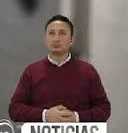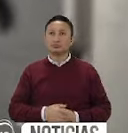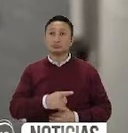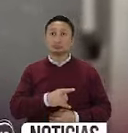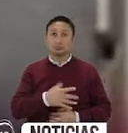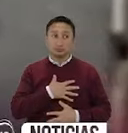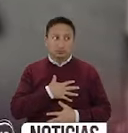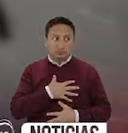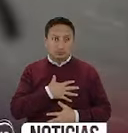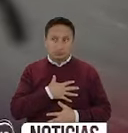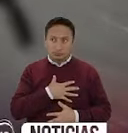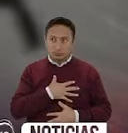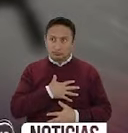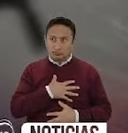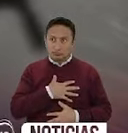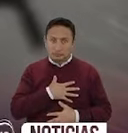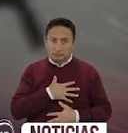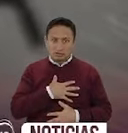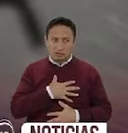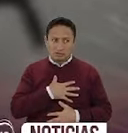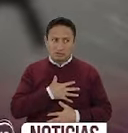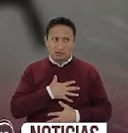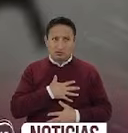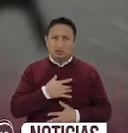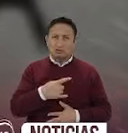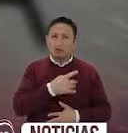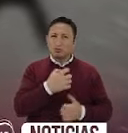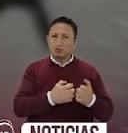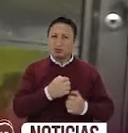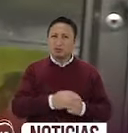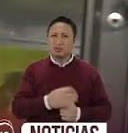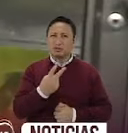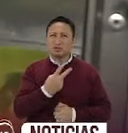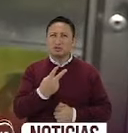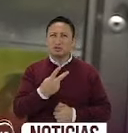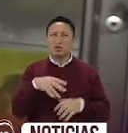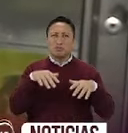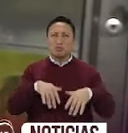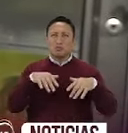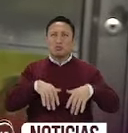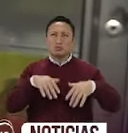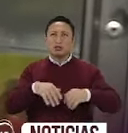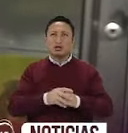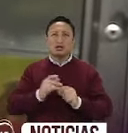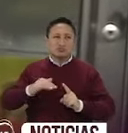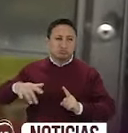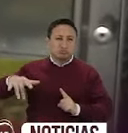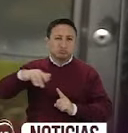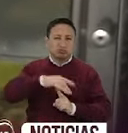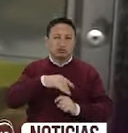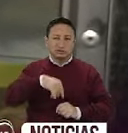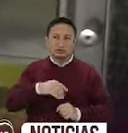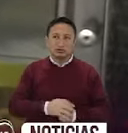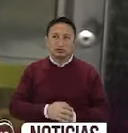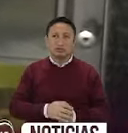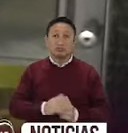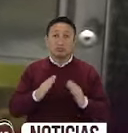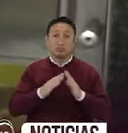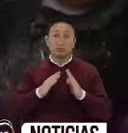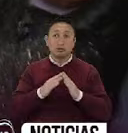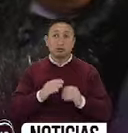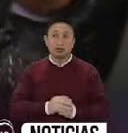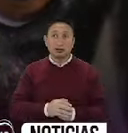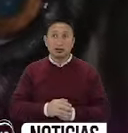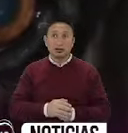y profunda nos dicen los momentos terribles que tuvieron que pasar estas dos perritas en un espacio que fue destinado como su hogar, pero